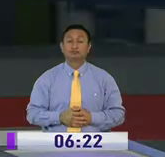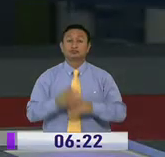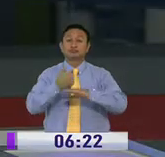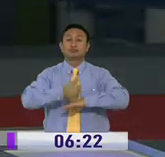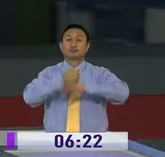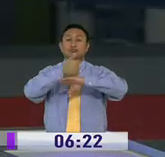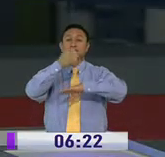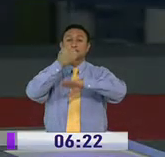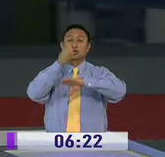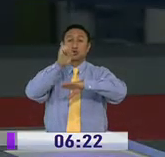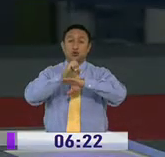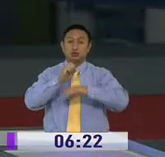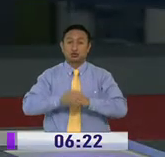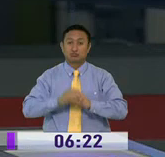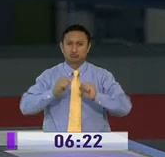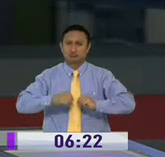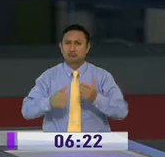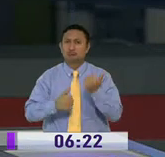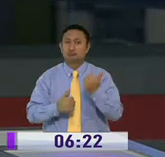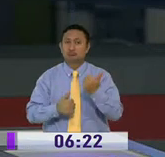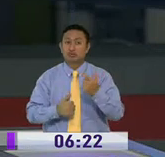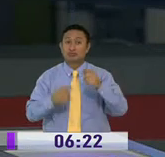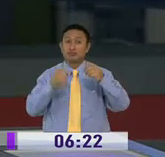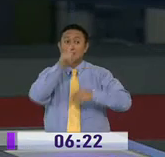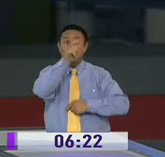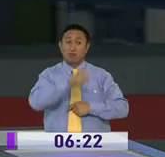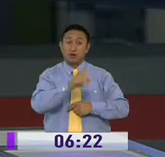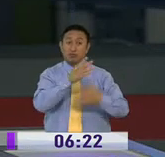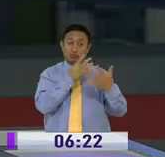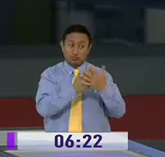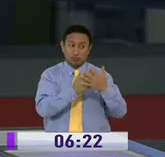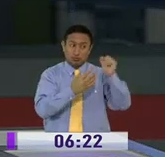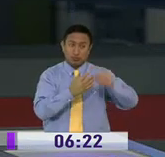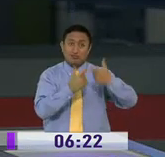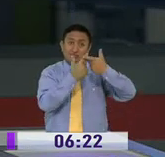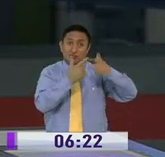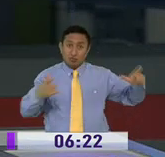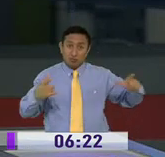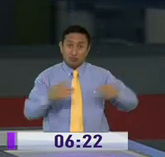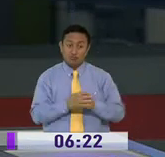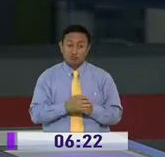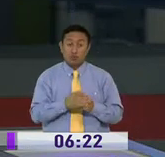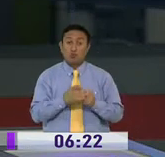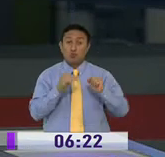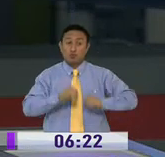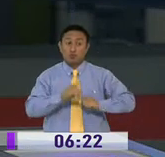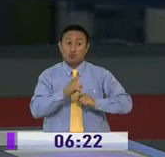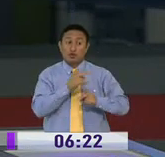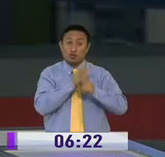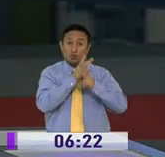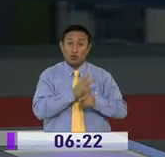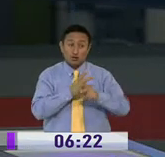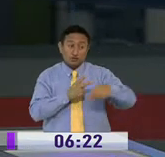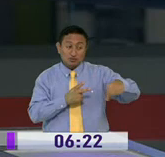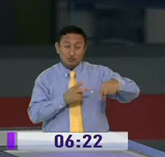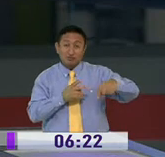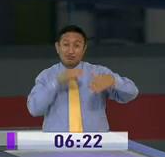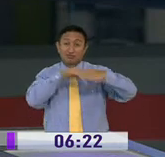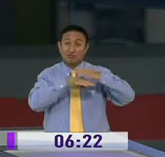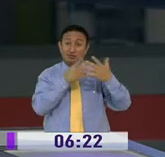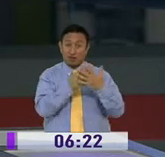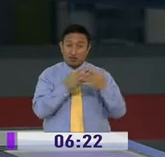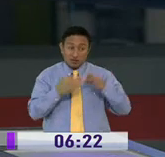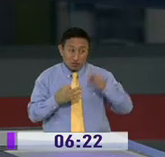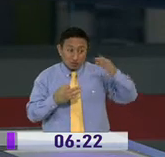Autoridades ecuatorianas analizan la posibilidad de que sus reos puedan recobrar su libertad, esto como medida para contrarrestar un posible contagio en las cárceles del